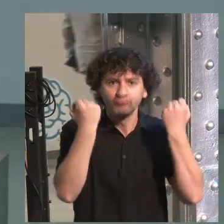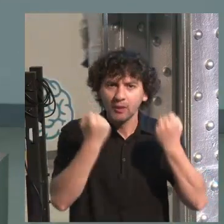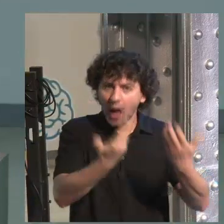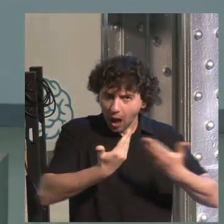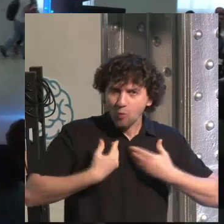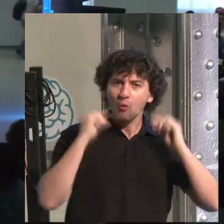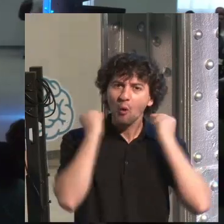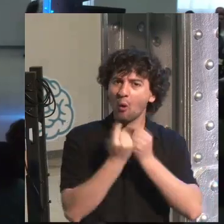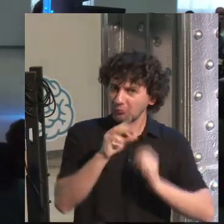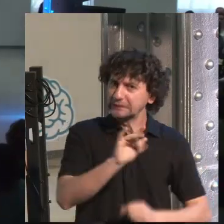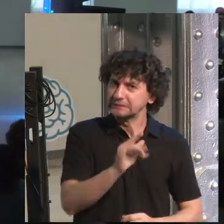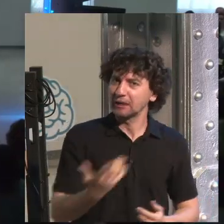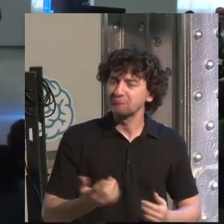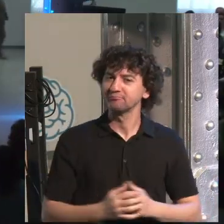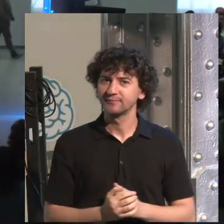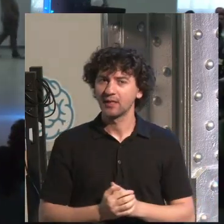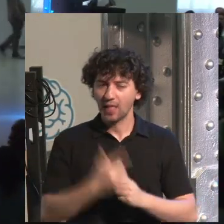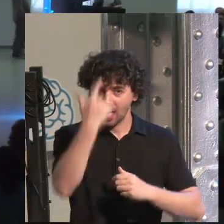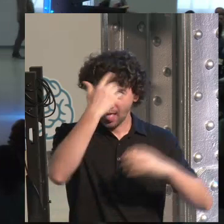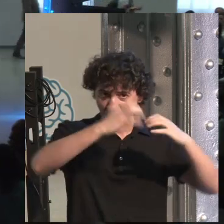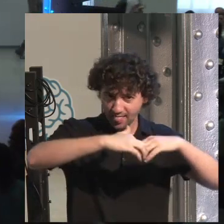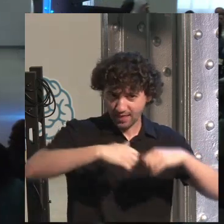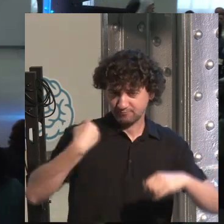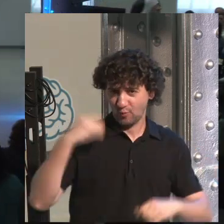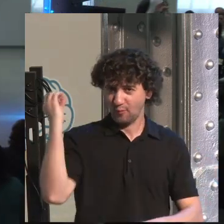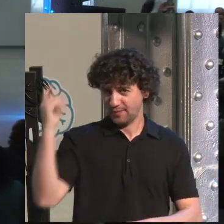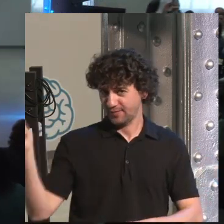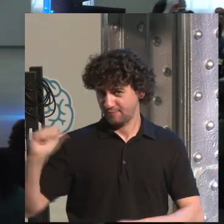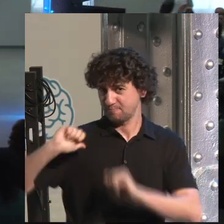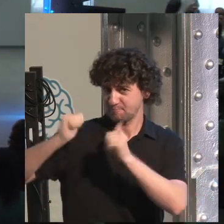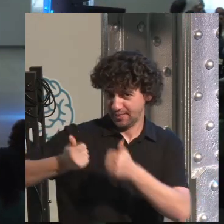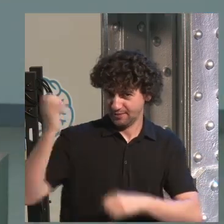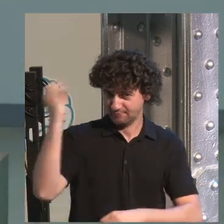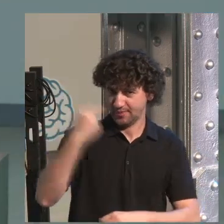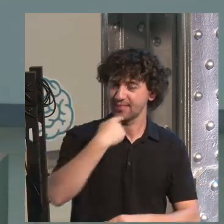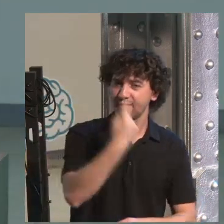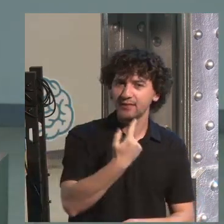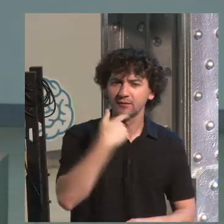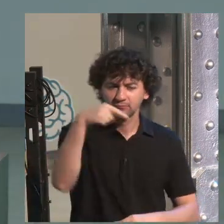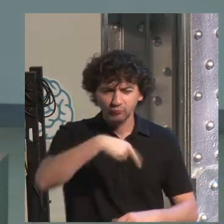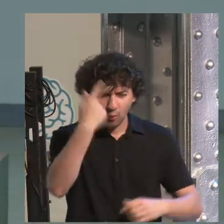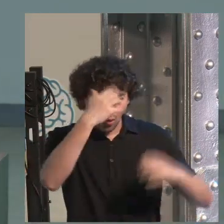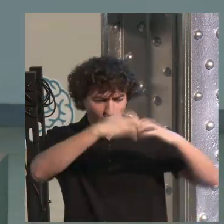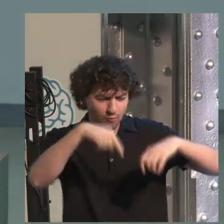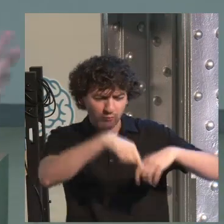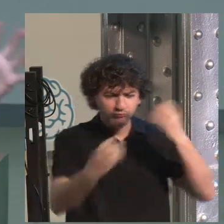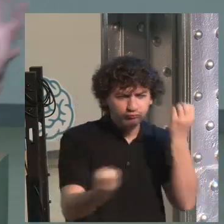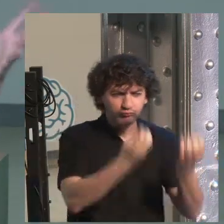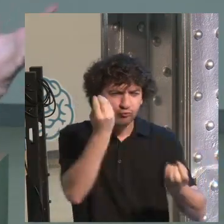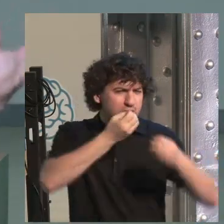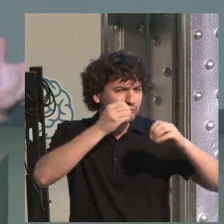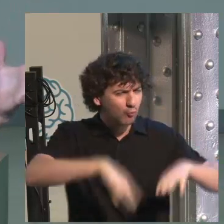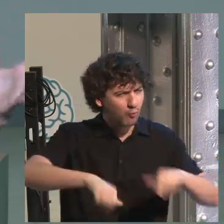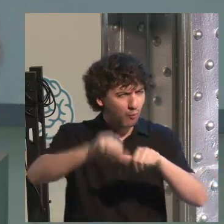Sí, sí. El cerebro, ya lo decía también al principio de su conferencia, está ávido de historias.